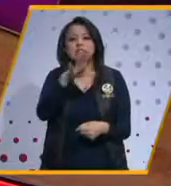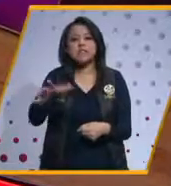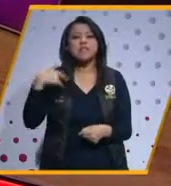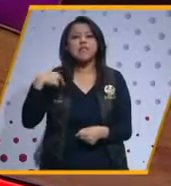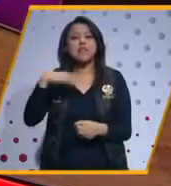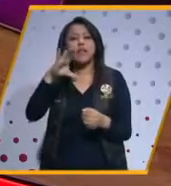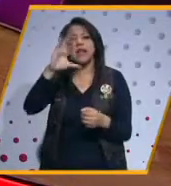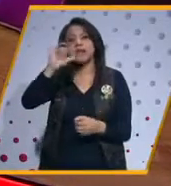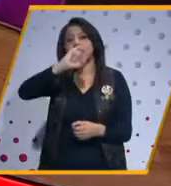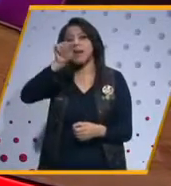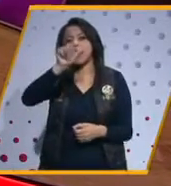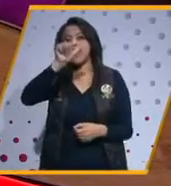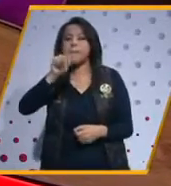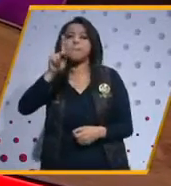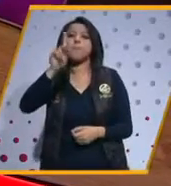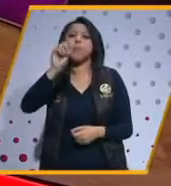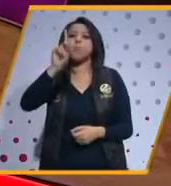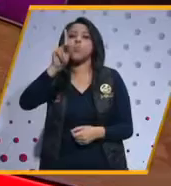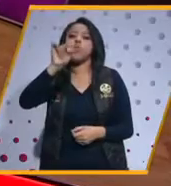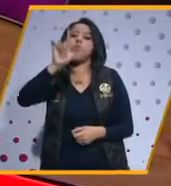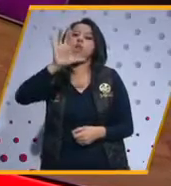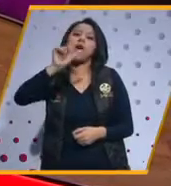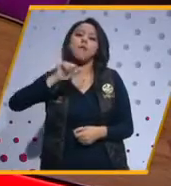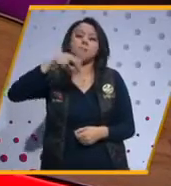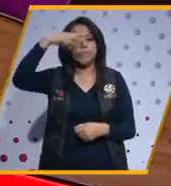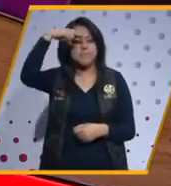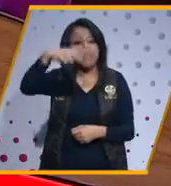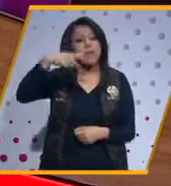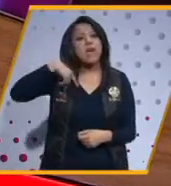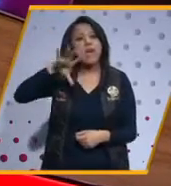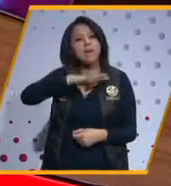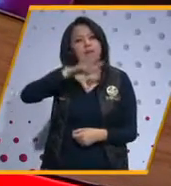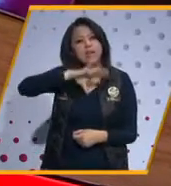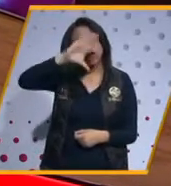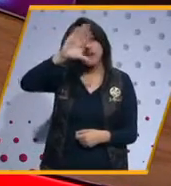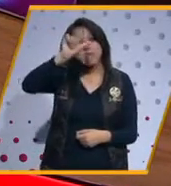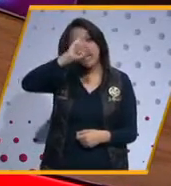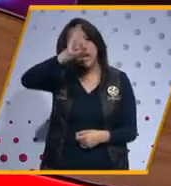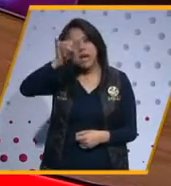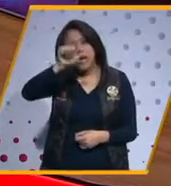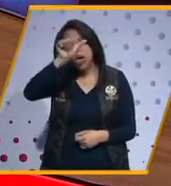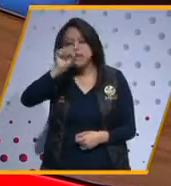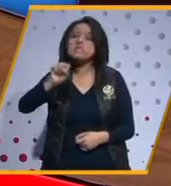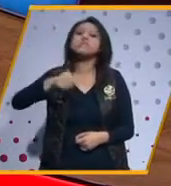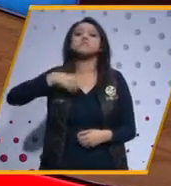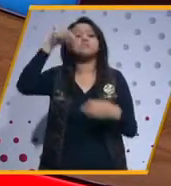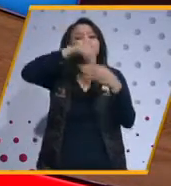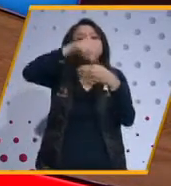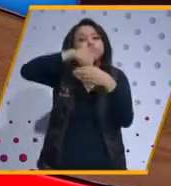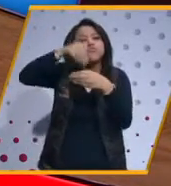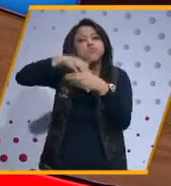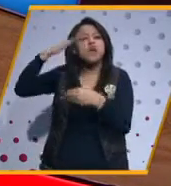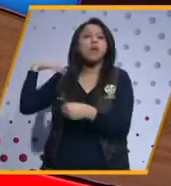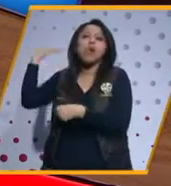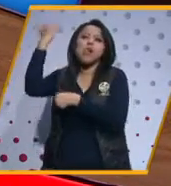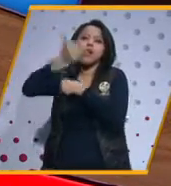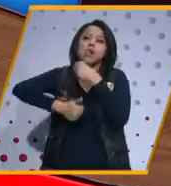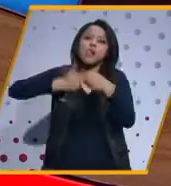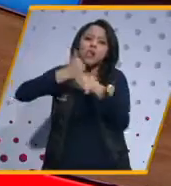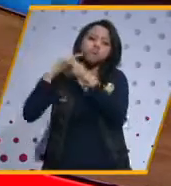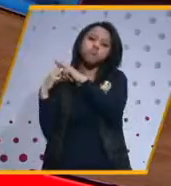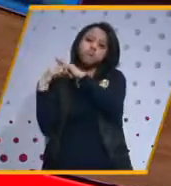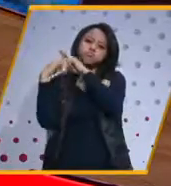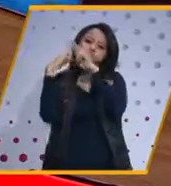Popular Mexicana. Las cajas de ahorro. Las cajas de ahorro es una tradición en México desde hace muchos, muchos, muchos años. Ustedes